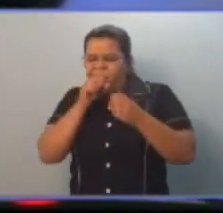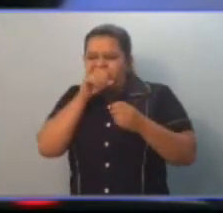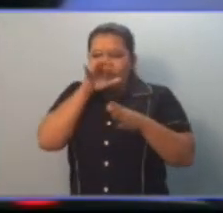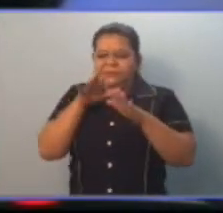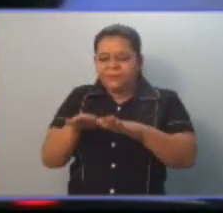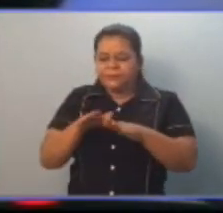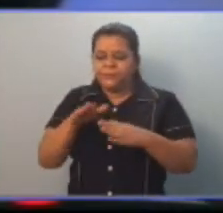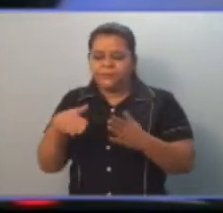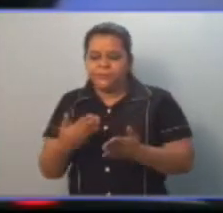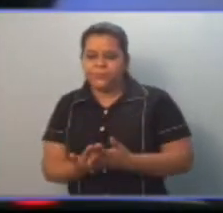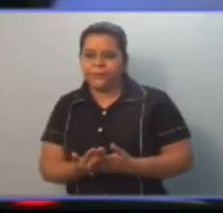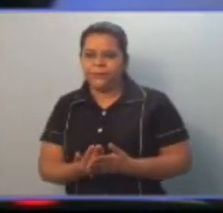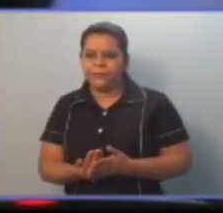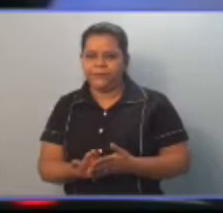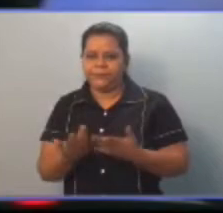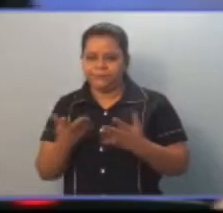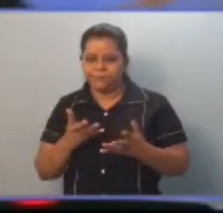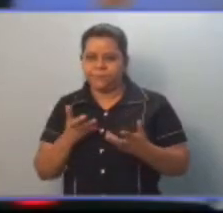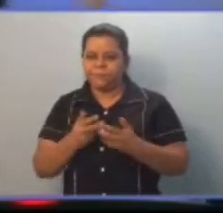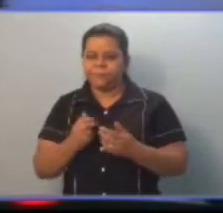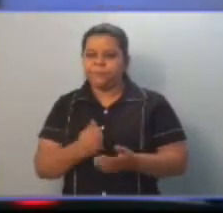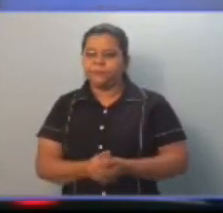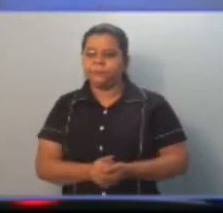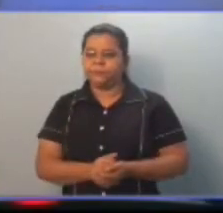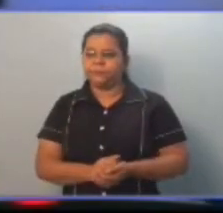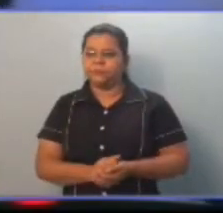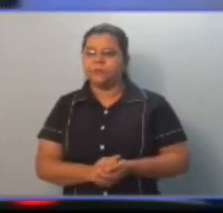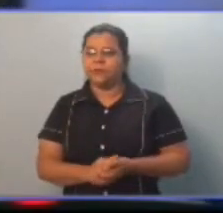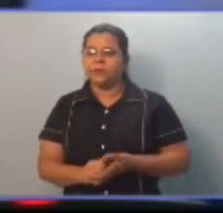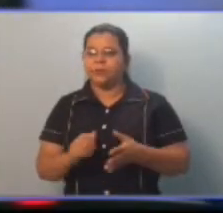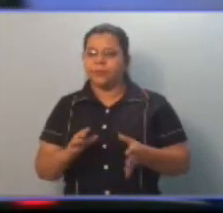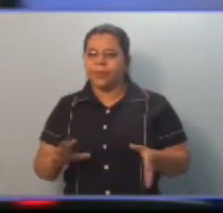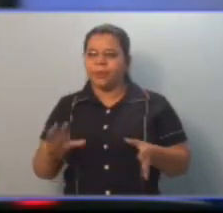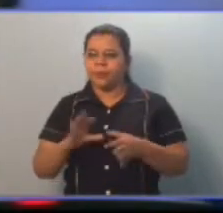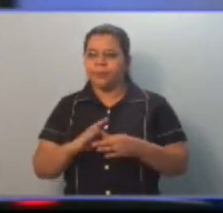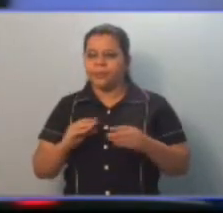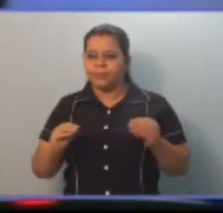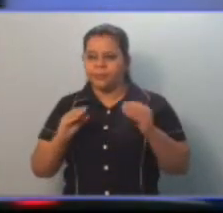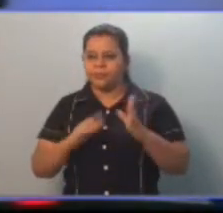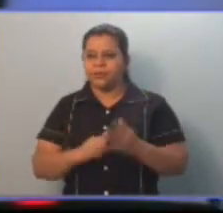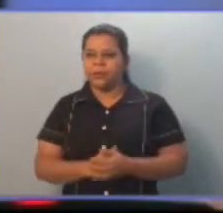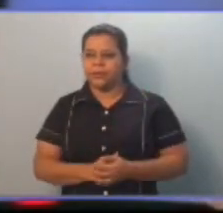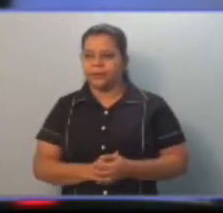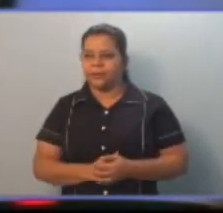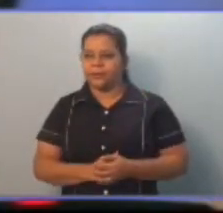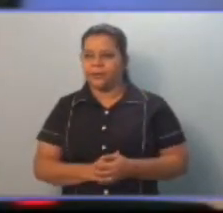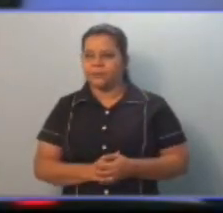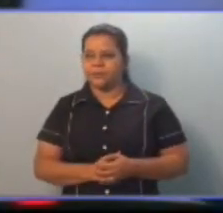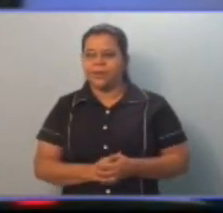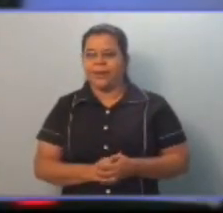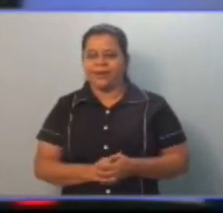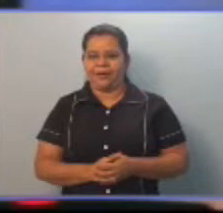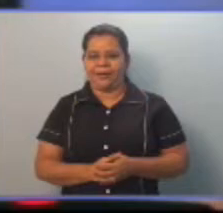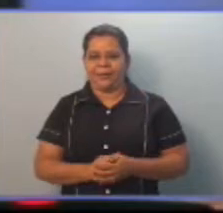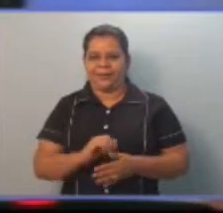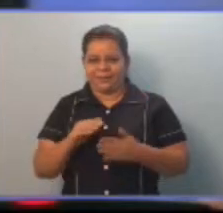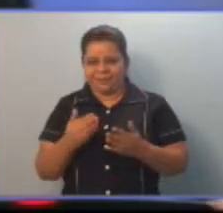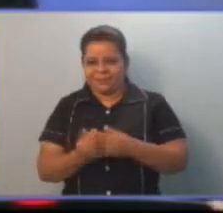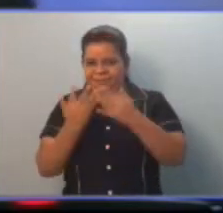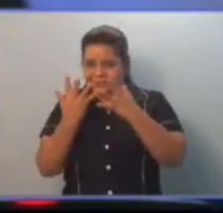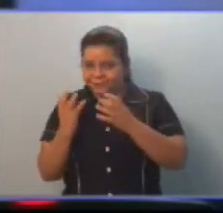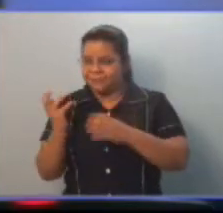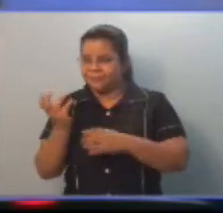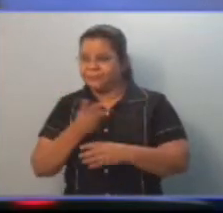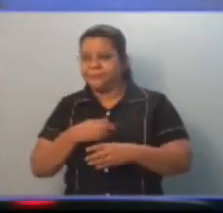agradezco mucho que se haya explayado, señor candidato. Obvia tarea pendiente es revisar